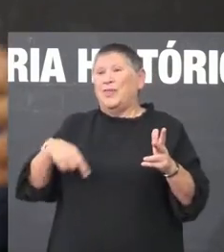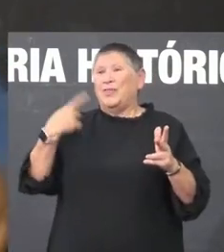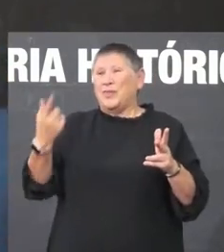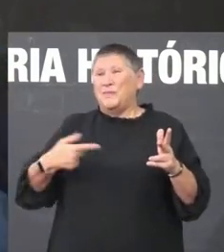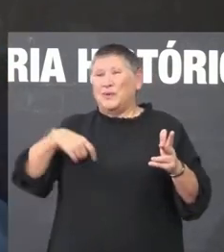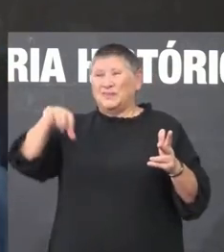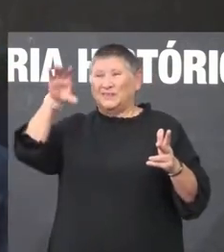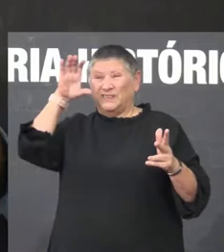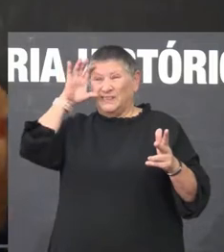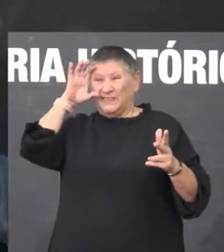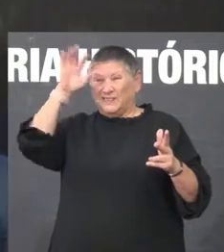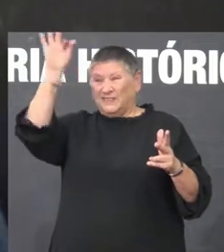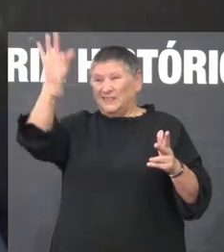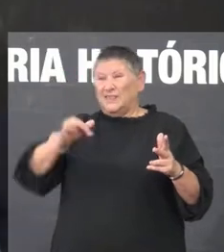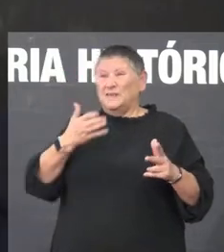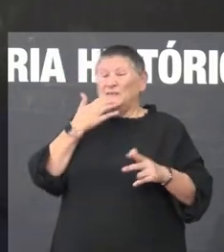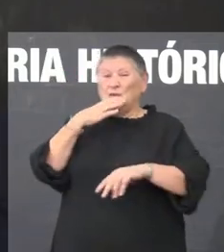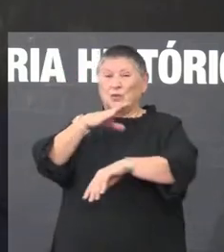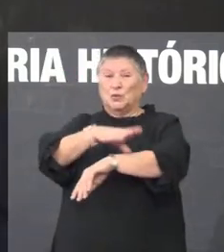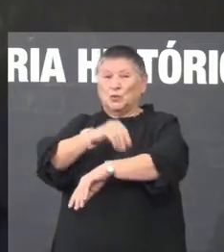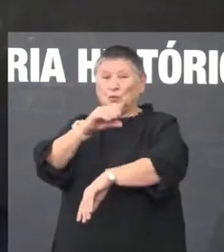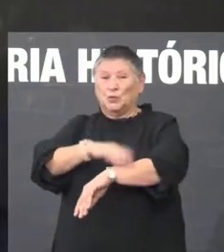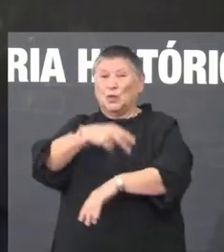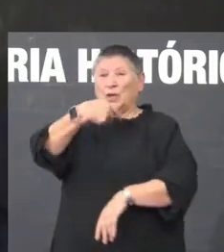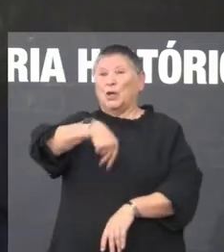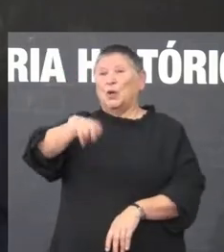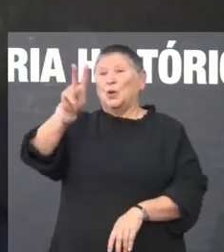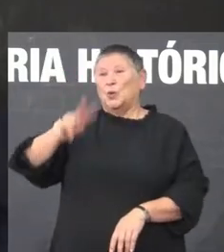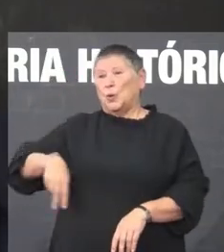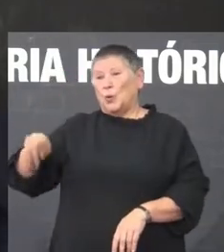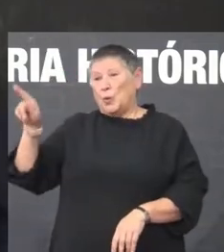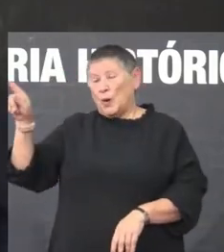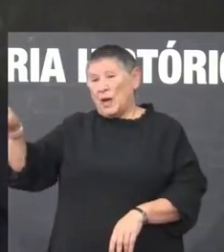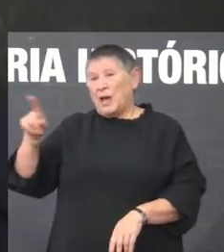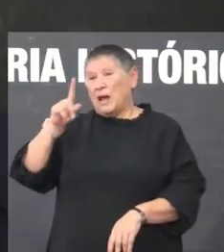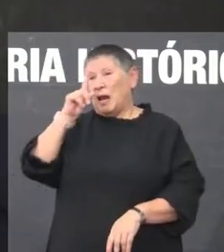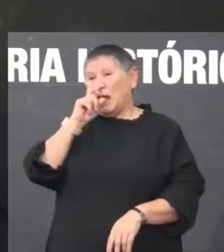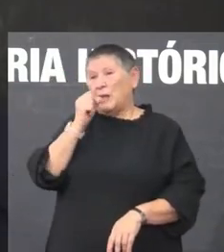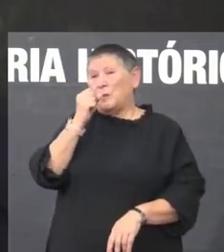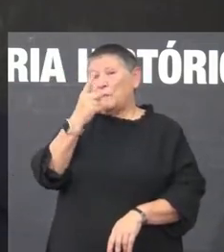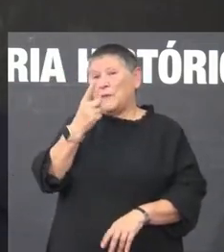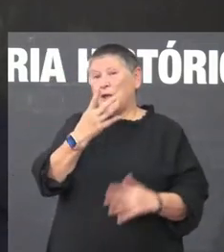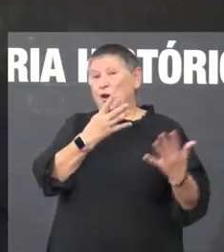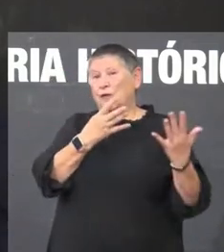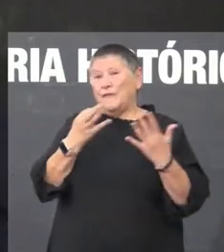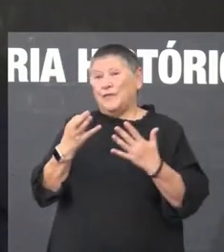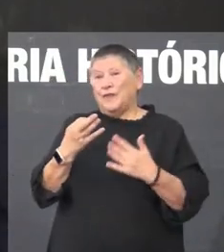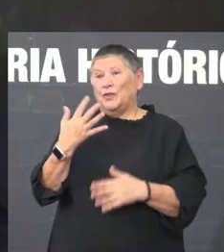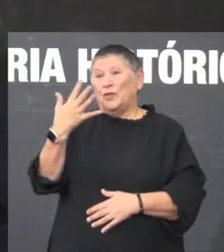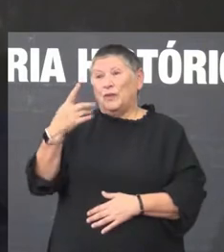cómo los suecos y los noruegos en el año 1905 supieron pactar